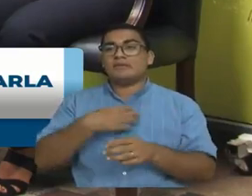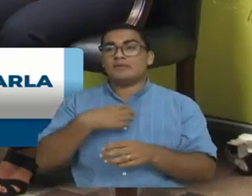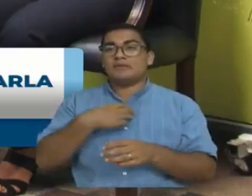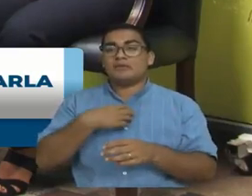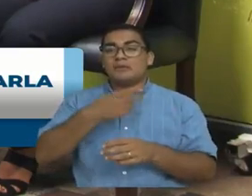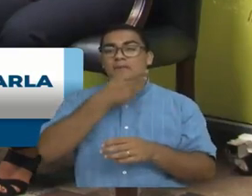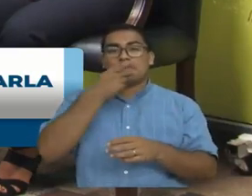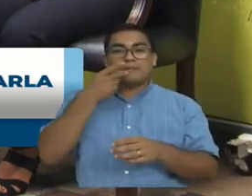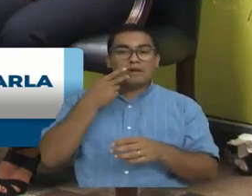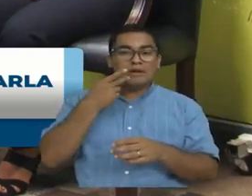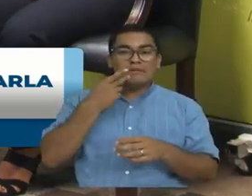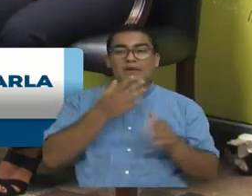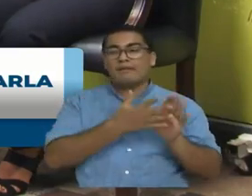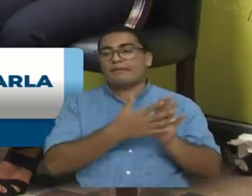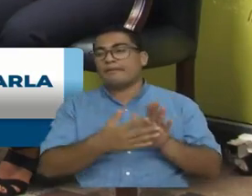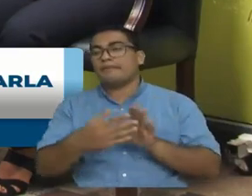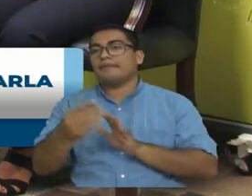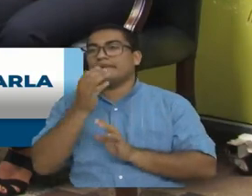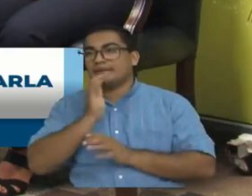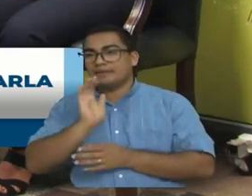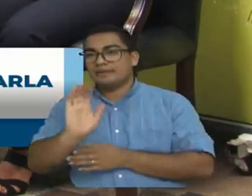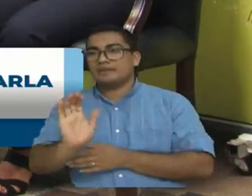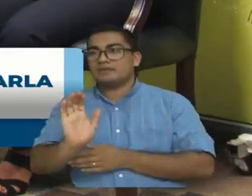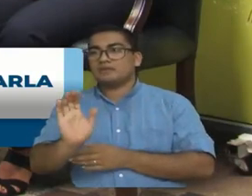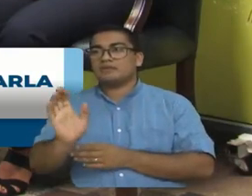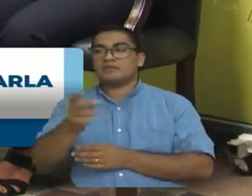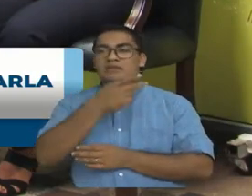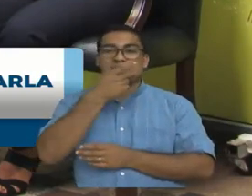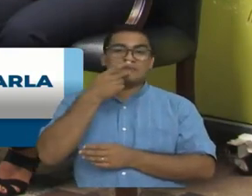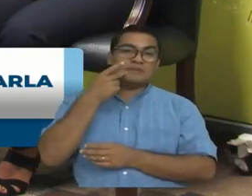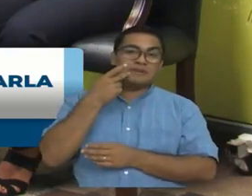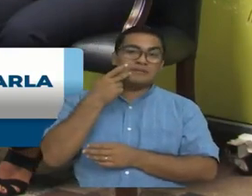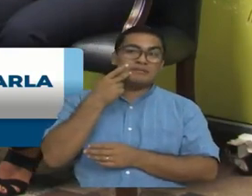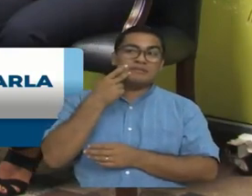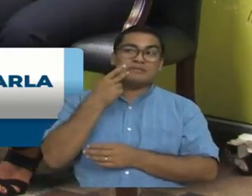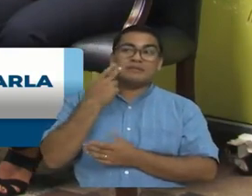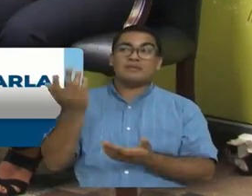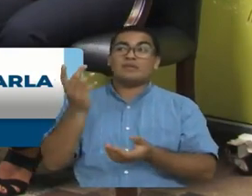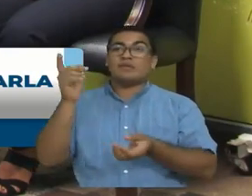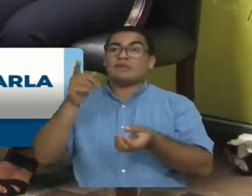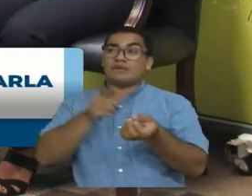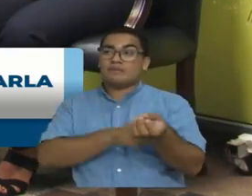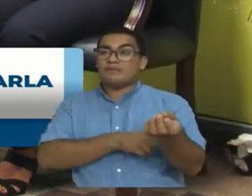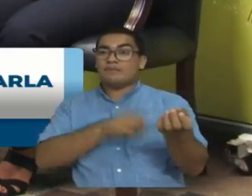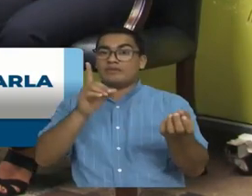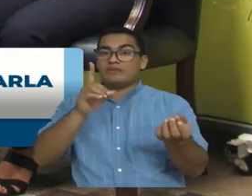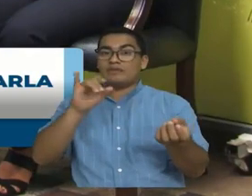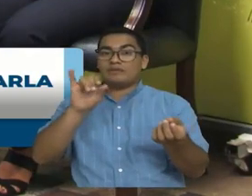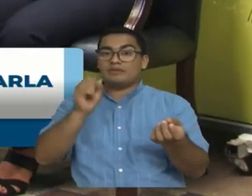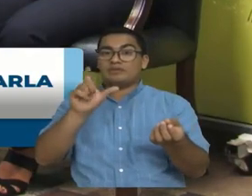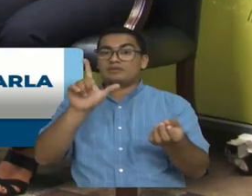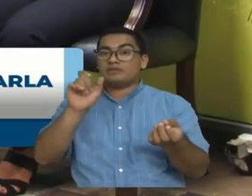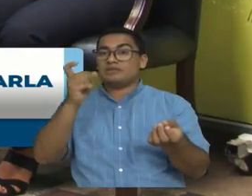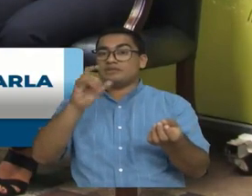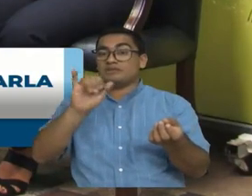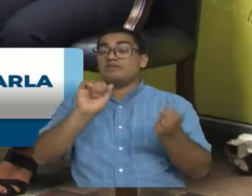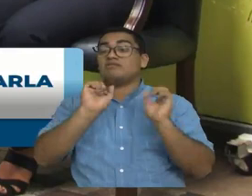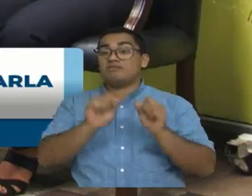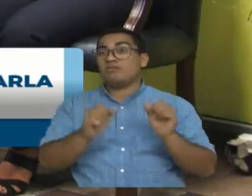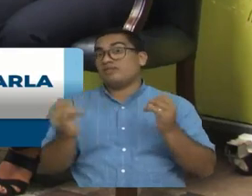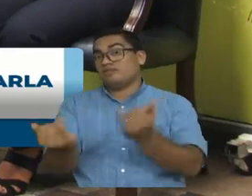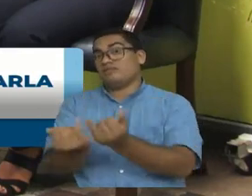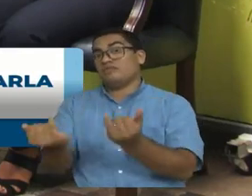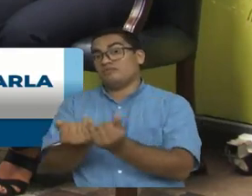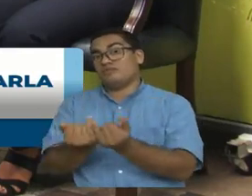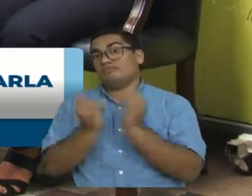heredado. Y cualquier niño que nace de un padre o tiene un hermano con dislexia tiene más probabilidades de padecer